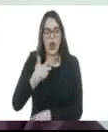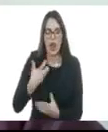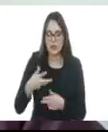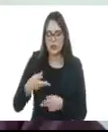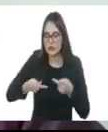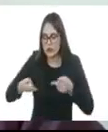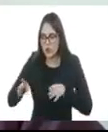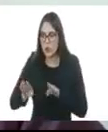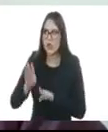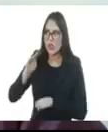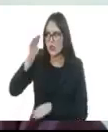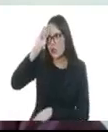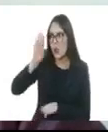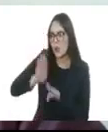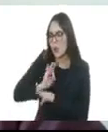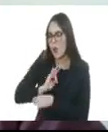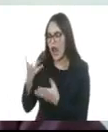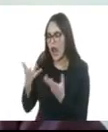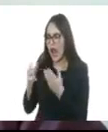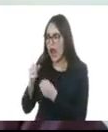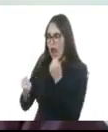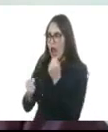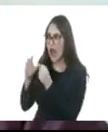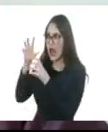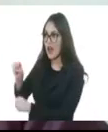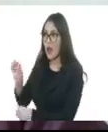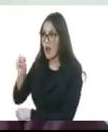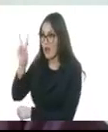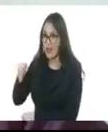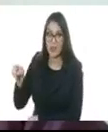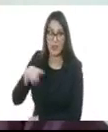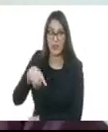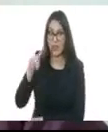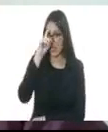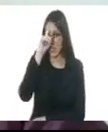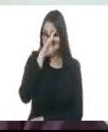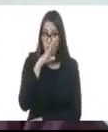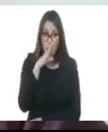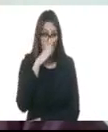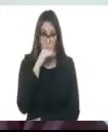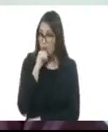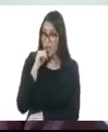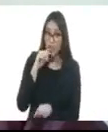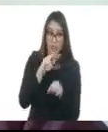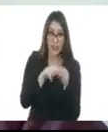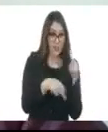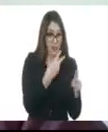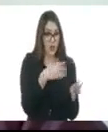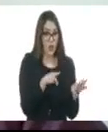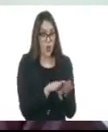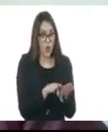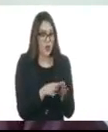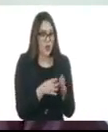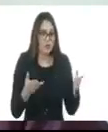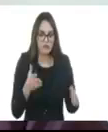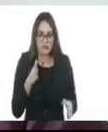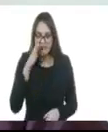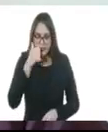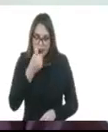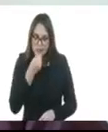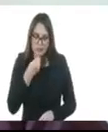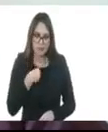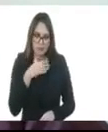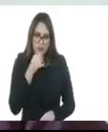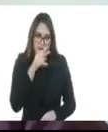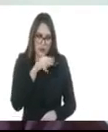decían que si de plano no podían ellos no conseguían cómo llegar a dar la clase, pues no iban.